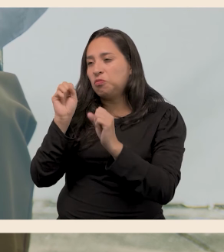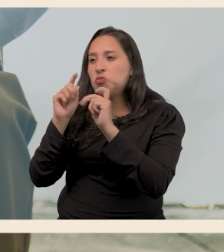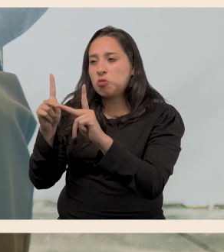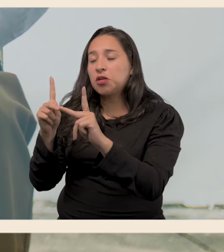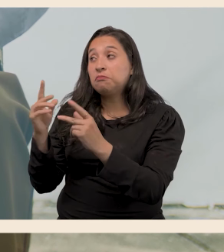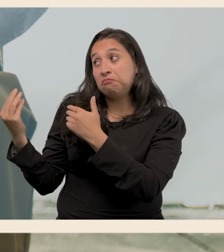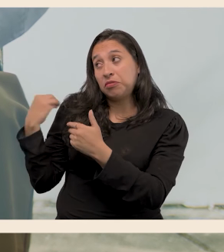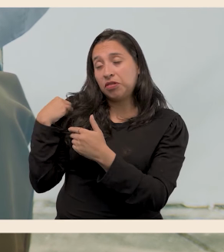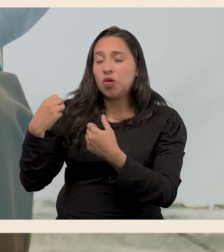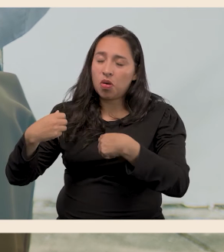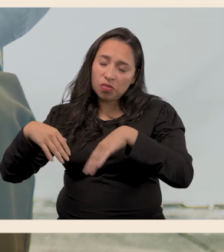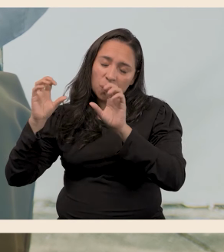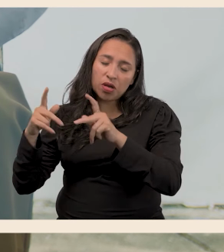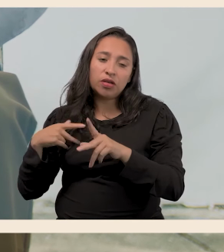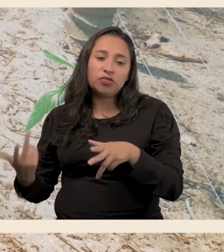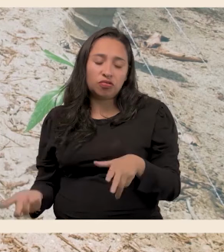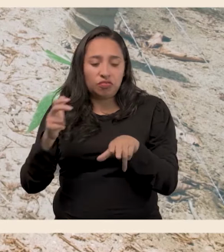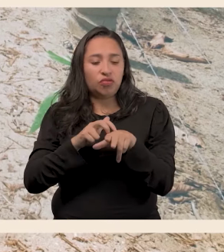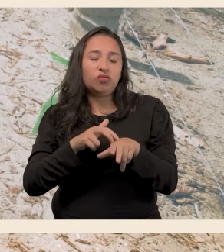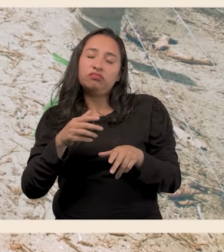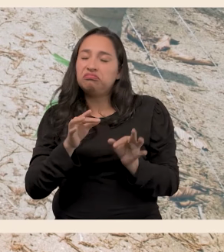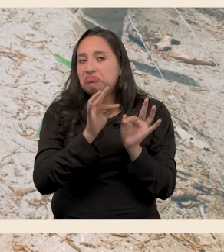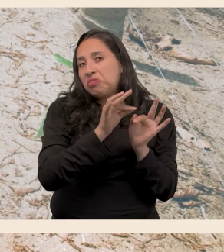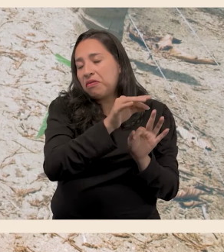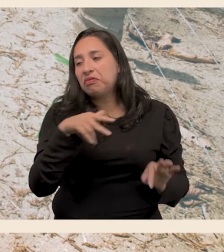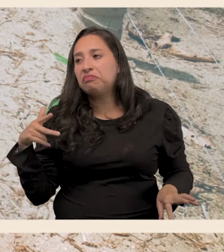dicen, yo me regreso, yo me voy.